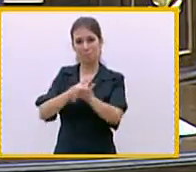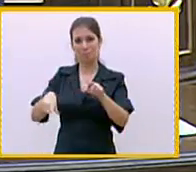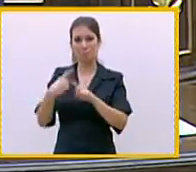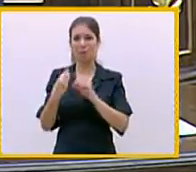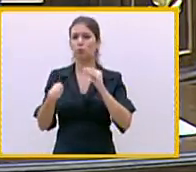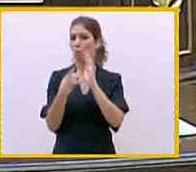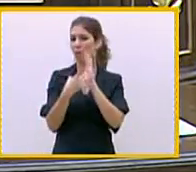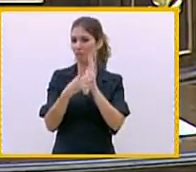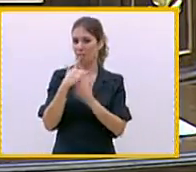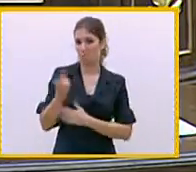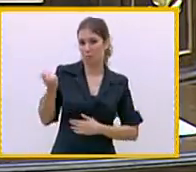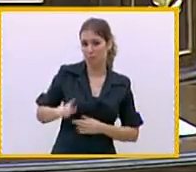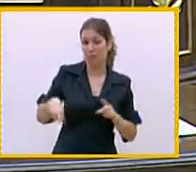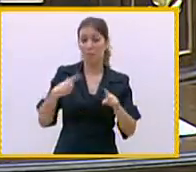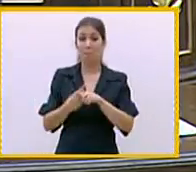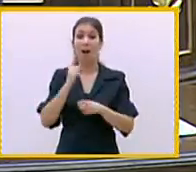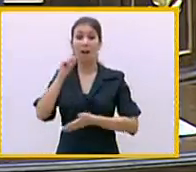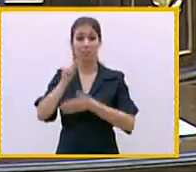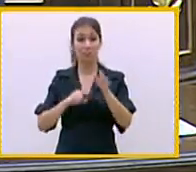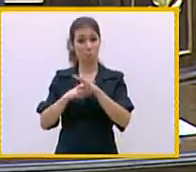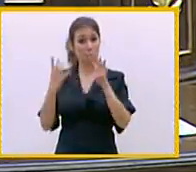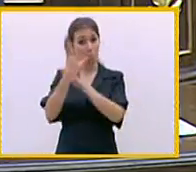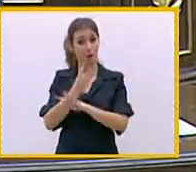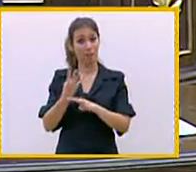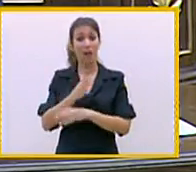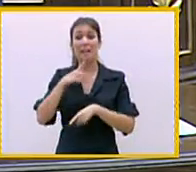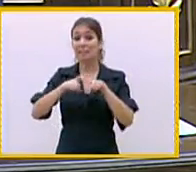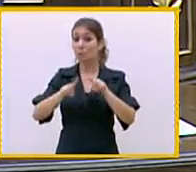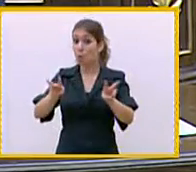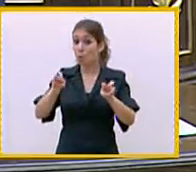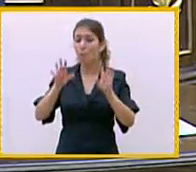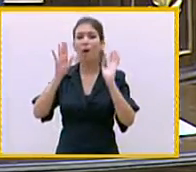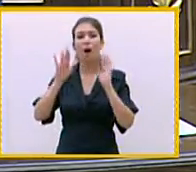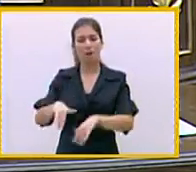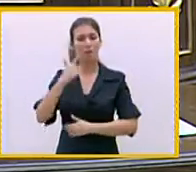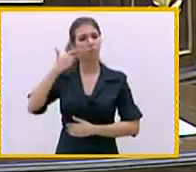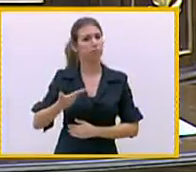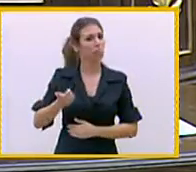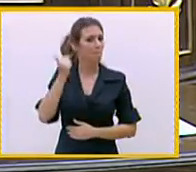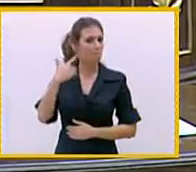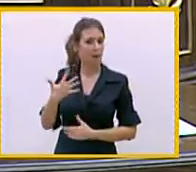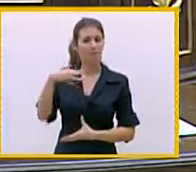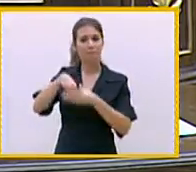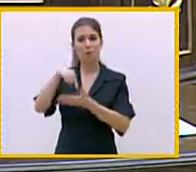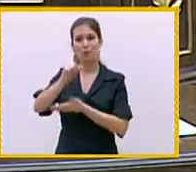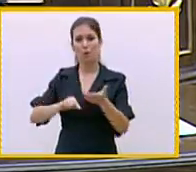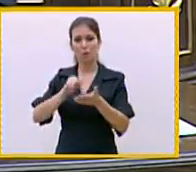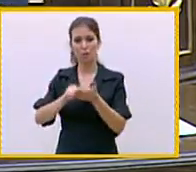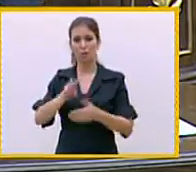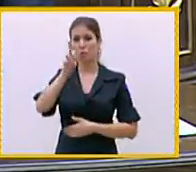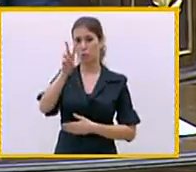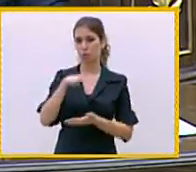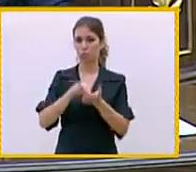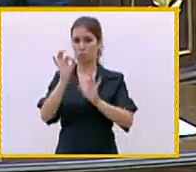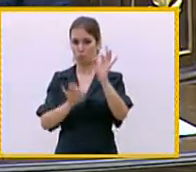la contratación a tiempo parcial ha llevado a que esta modalidad aumente su peso en la contratación total en 2 puntos porcentuales,